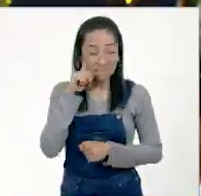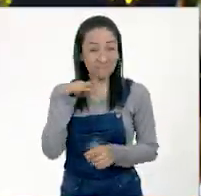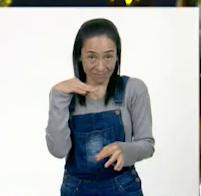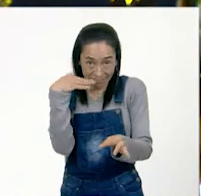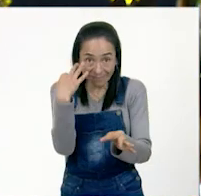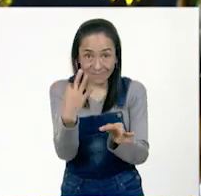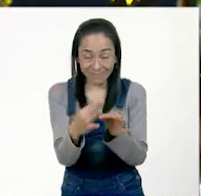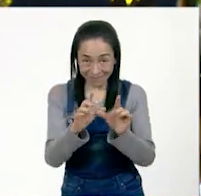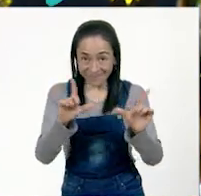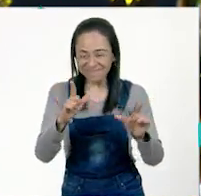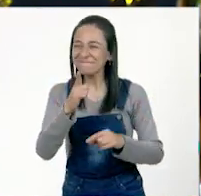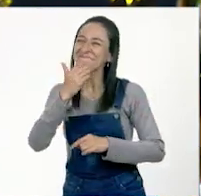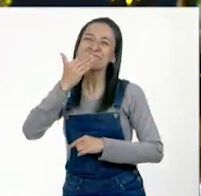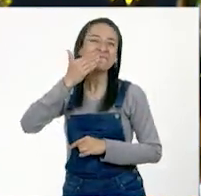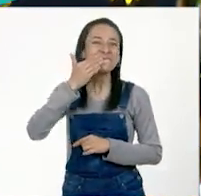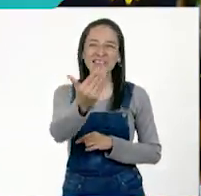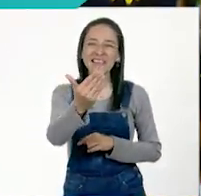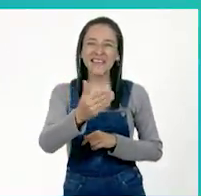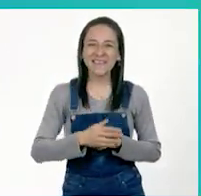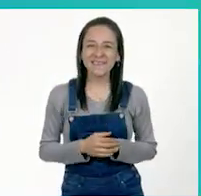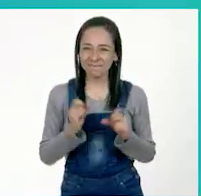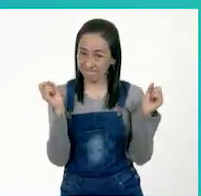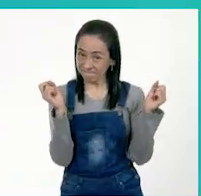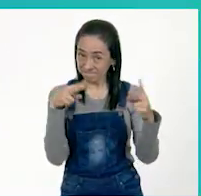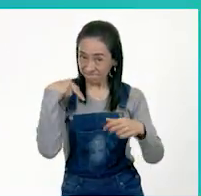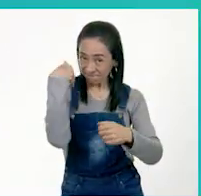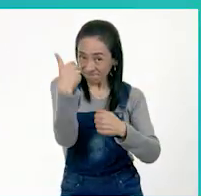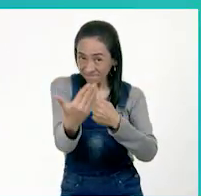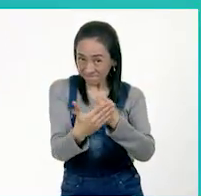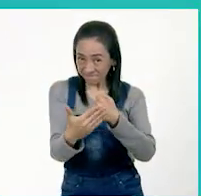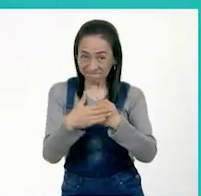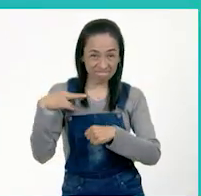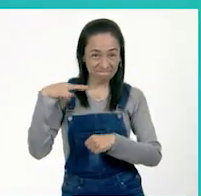¡Muy bien! ¡Nos vemos pronto!